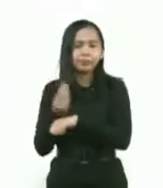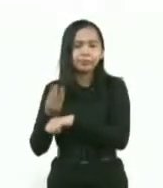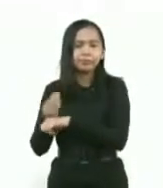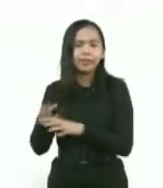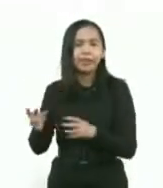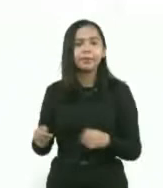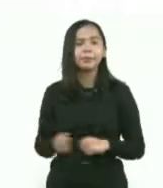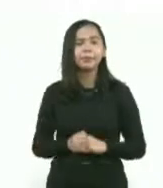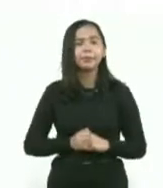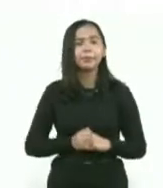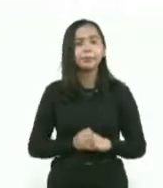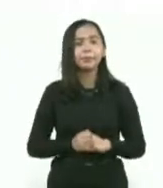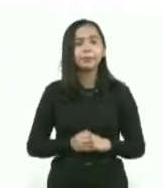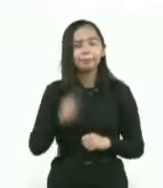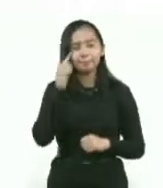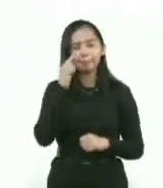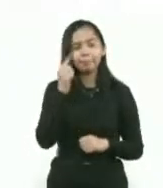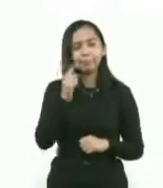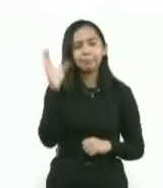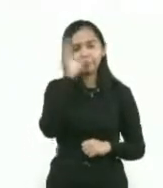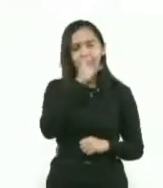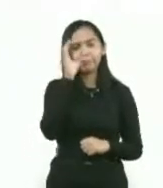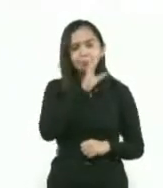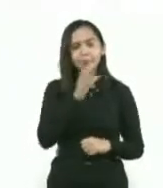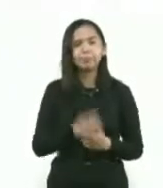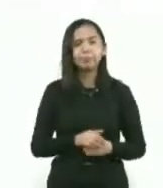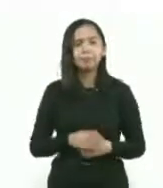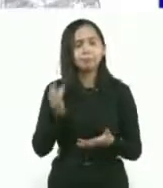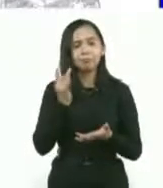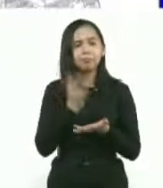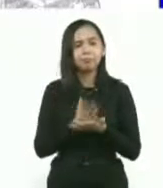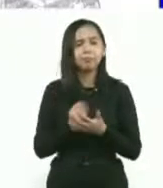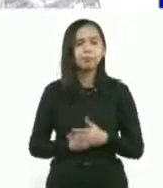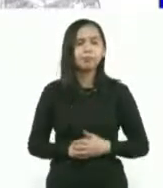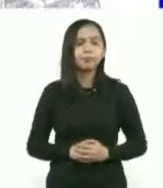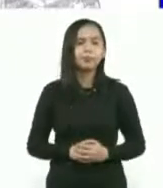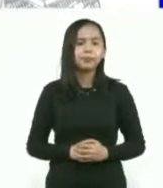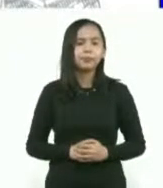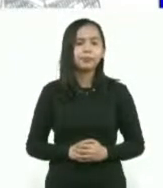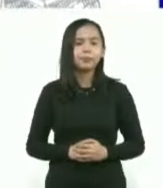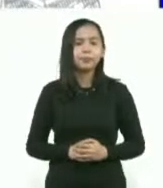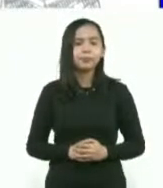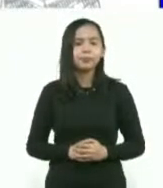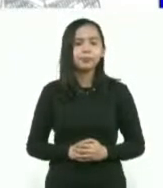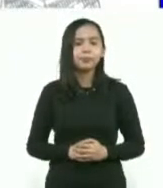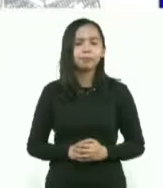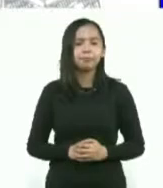adelante. Para que muestren las fotos si quieres, para que no sea con tanto detalle.